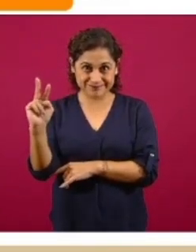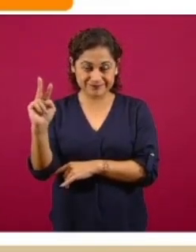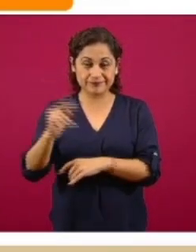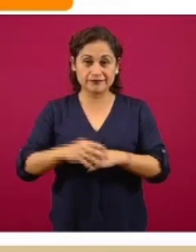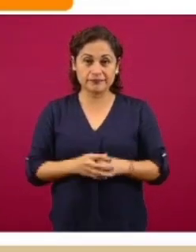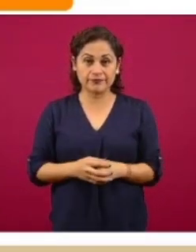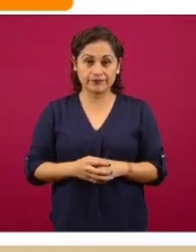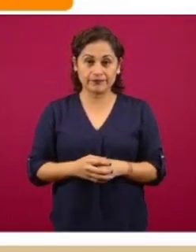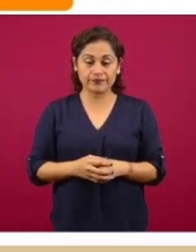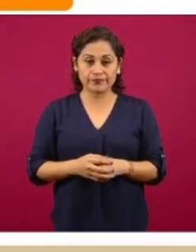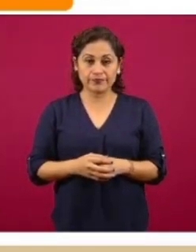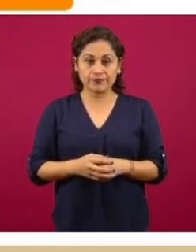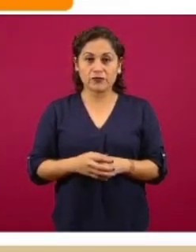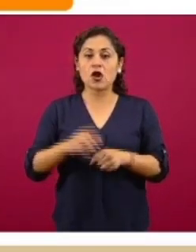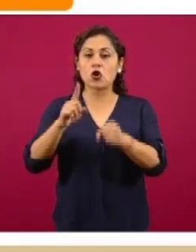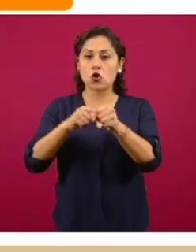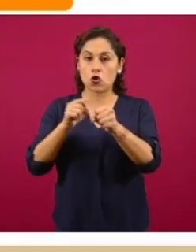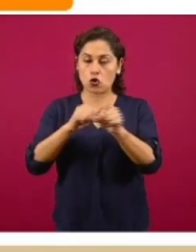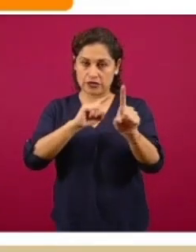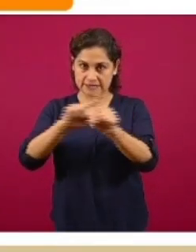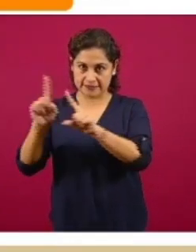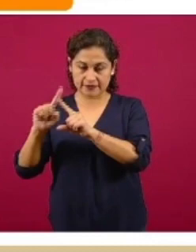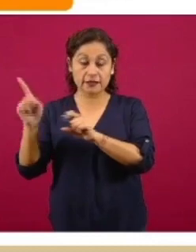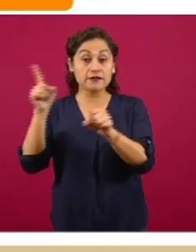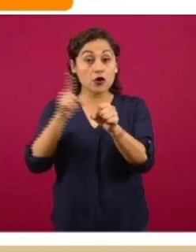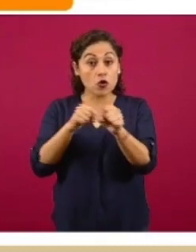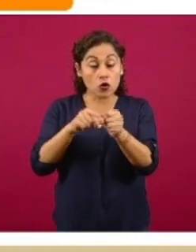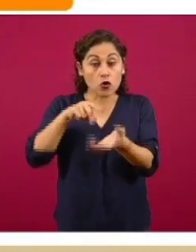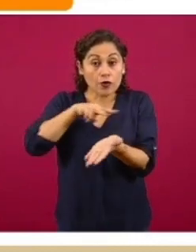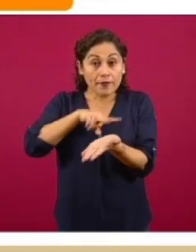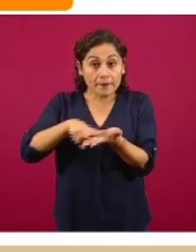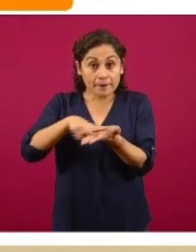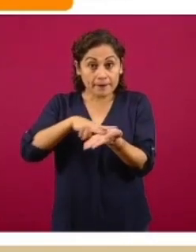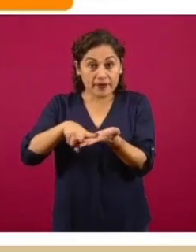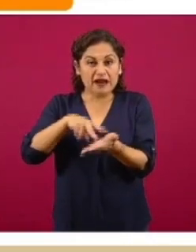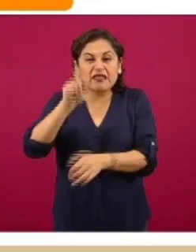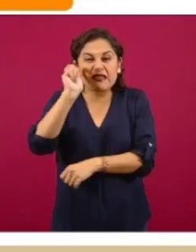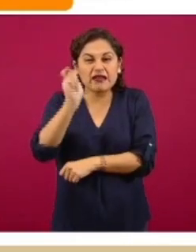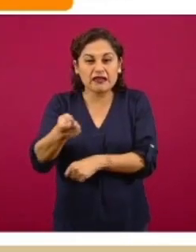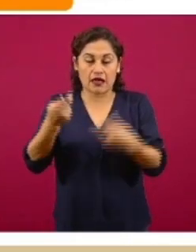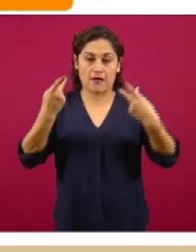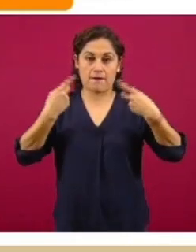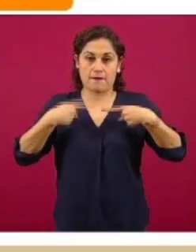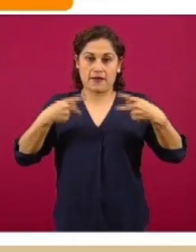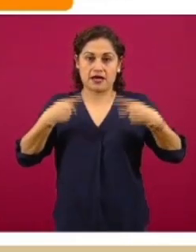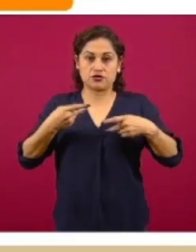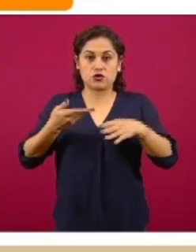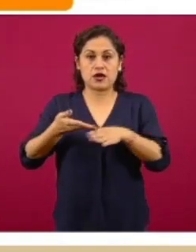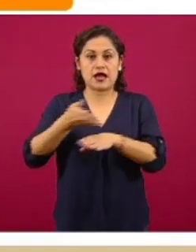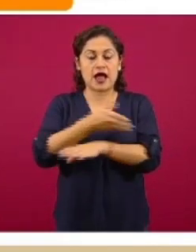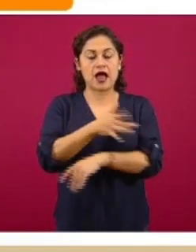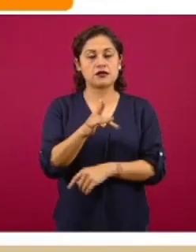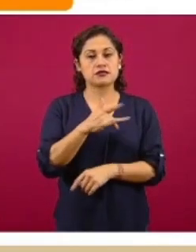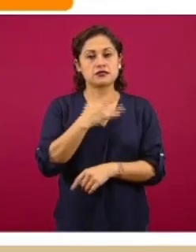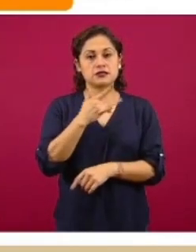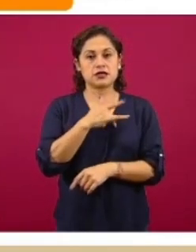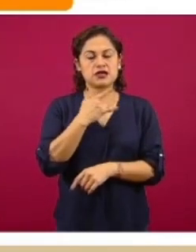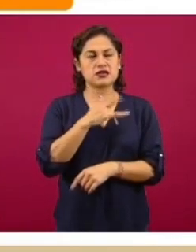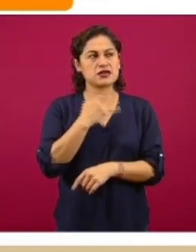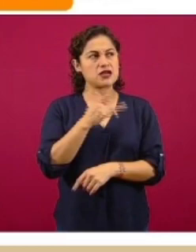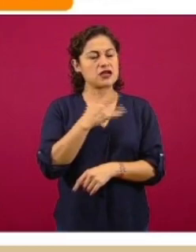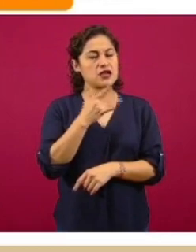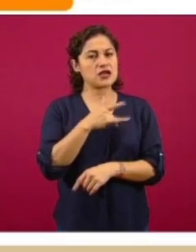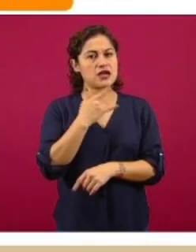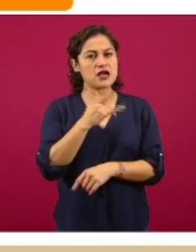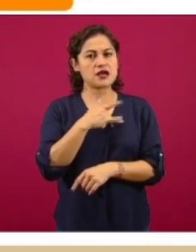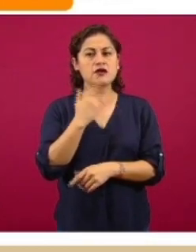expresado en varios colores. Tenemos el color verde, que son aquellos individuos que tuvieron síntomas, fueron a